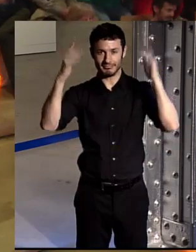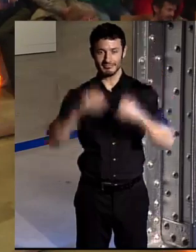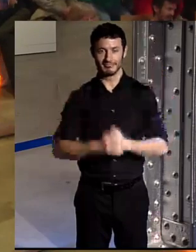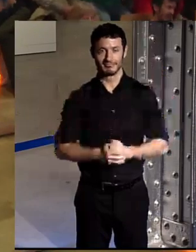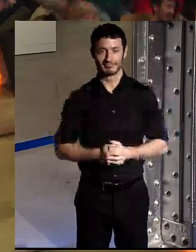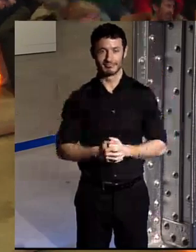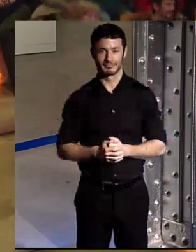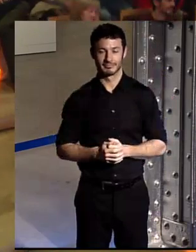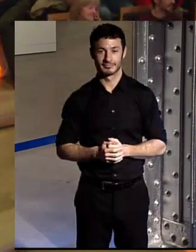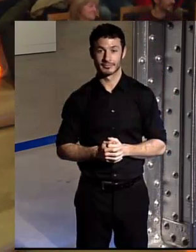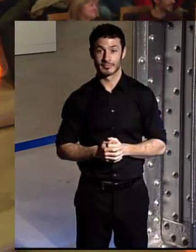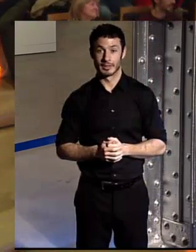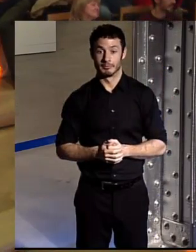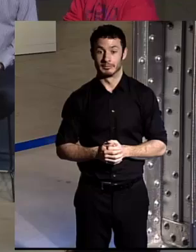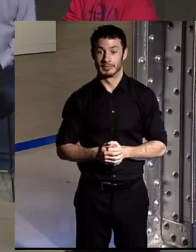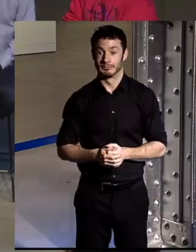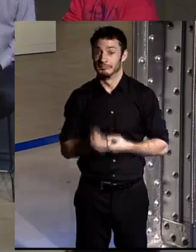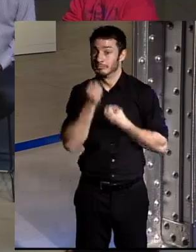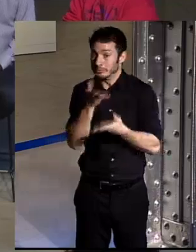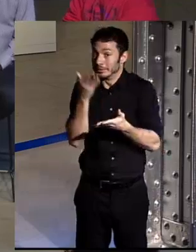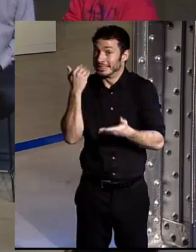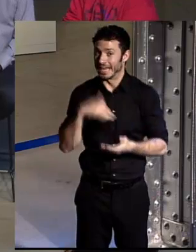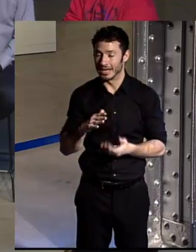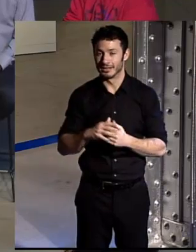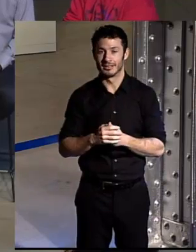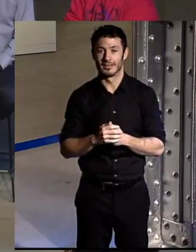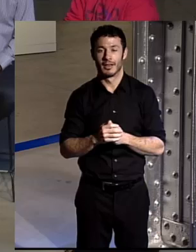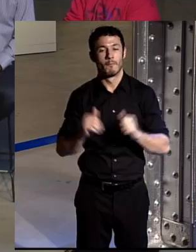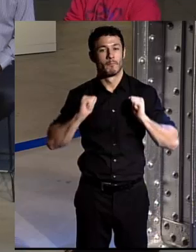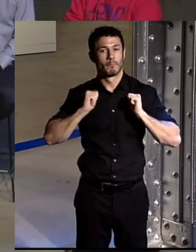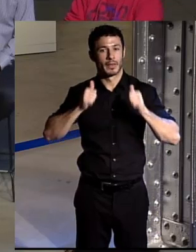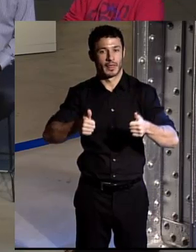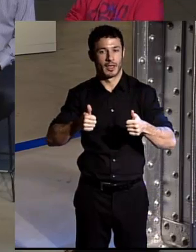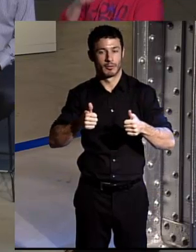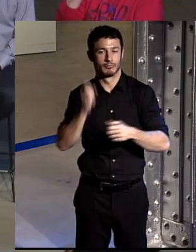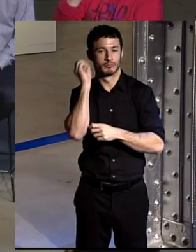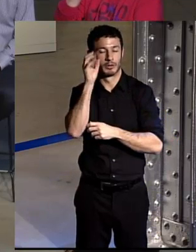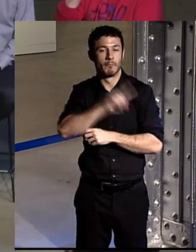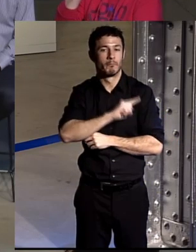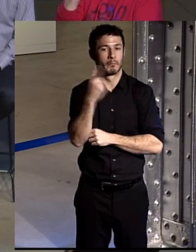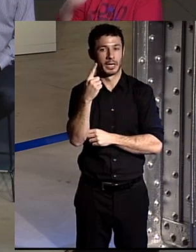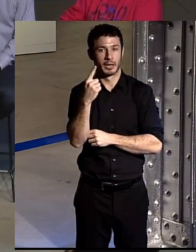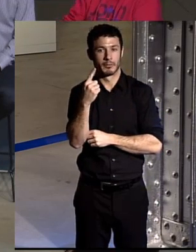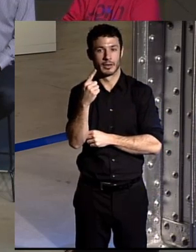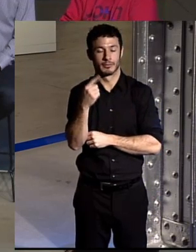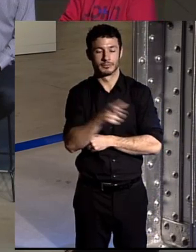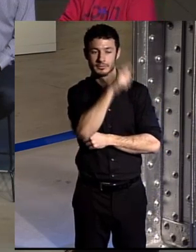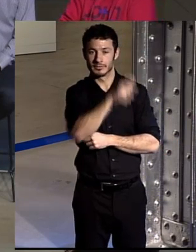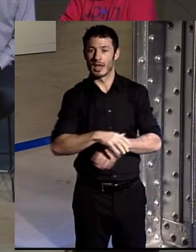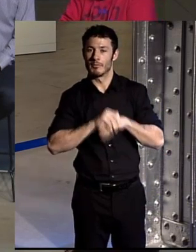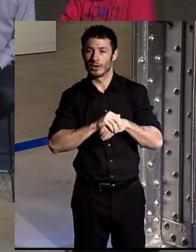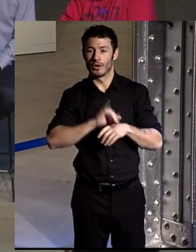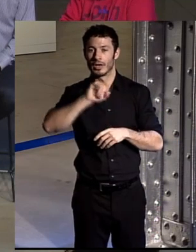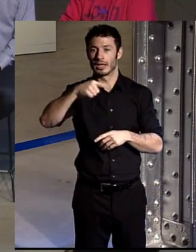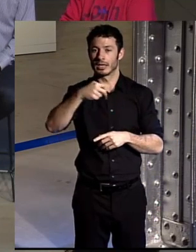Bueno, y dicho esto, vamos a empezar con la primera charla de nuestro amigo Ignacio López